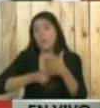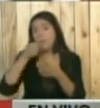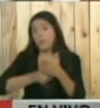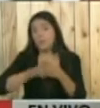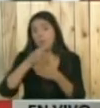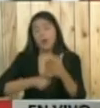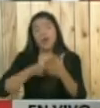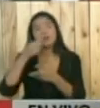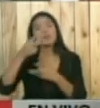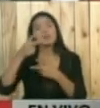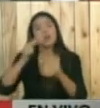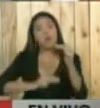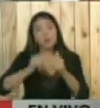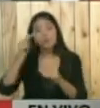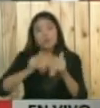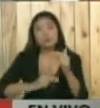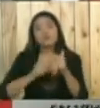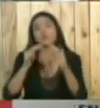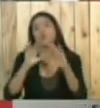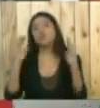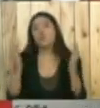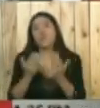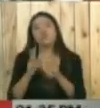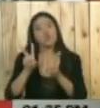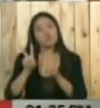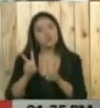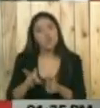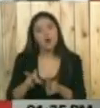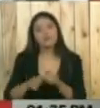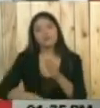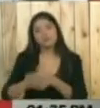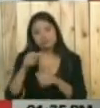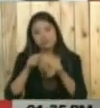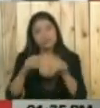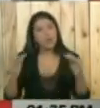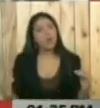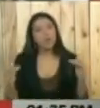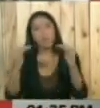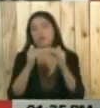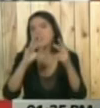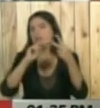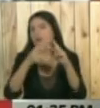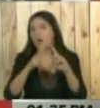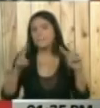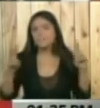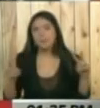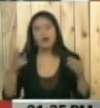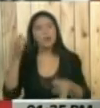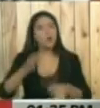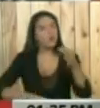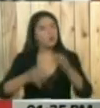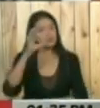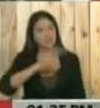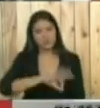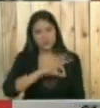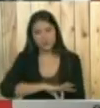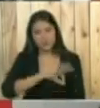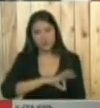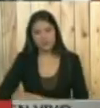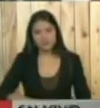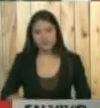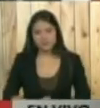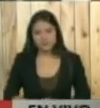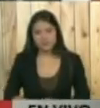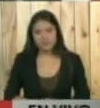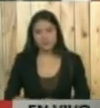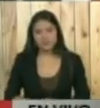inédito de construcción de un mundo nuevo donde prevalezcan la igualdad, la paz, el bien común y la justicia social.